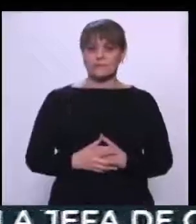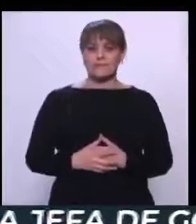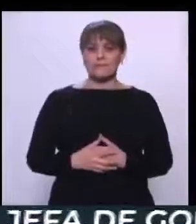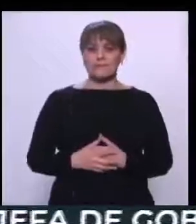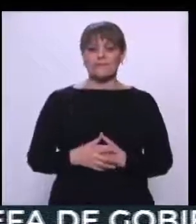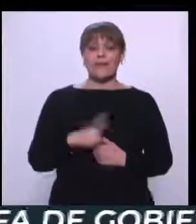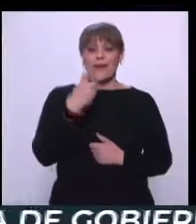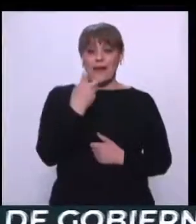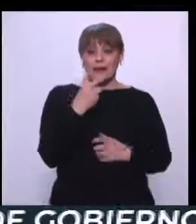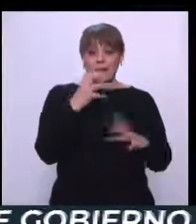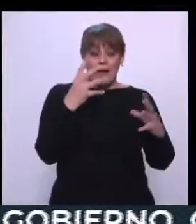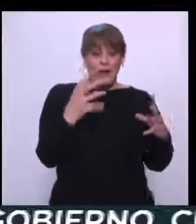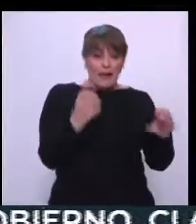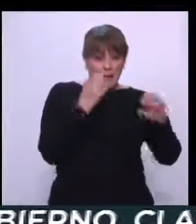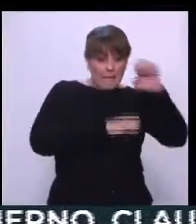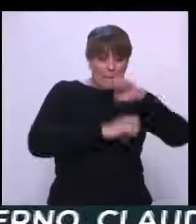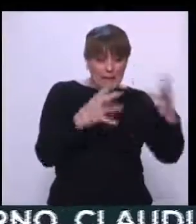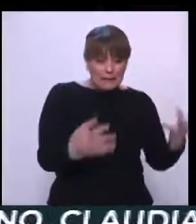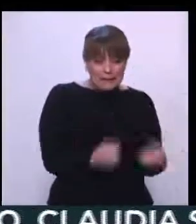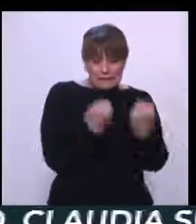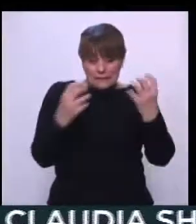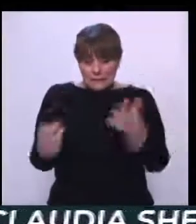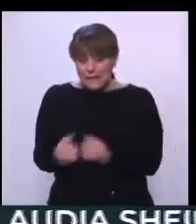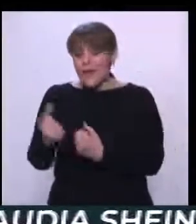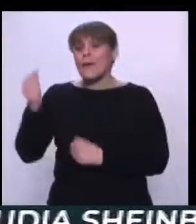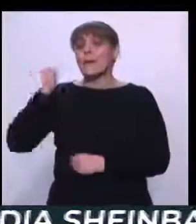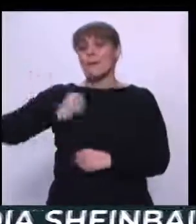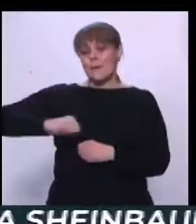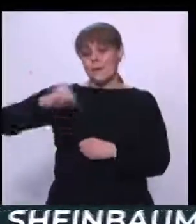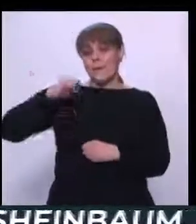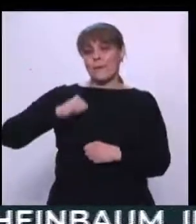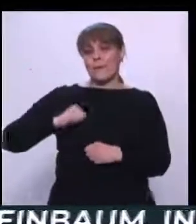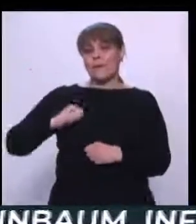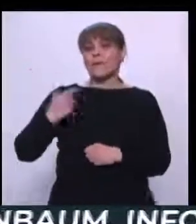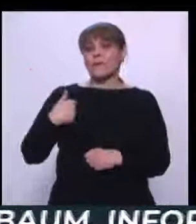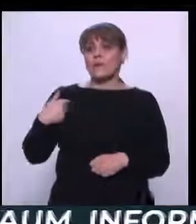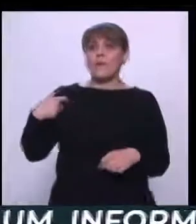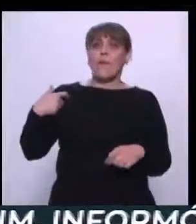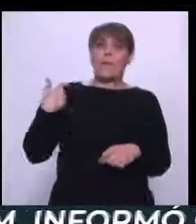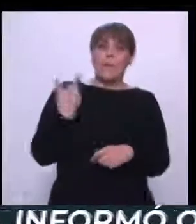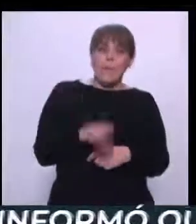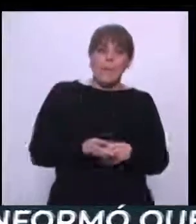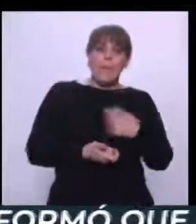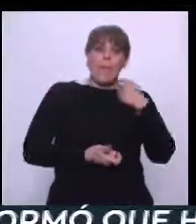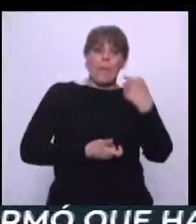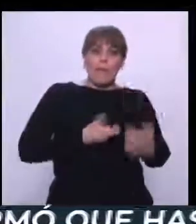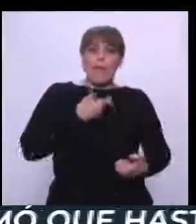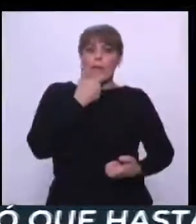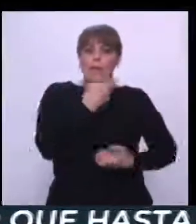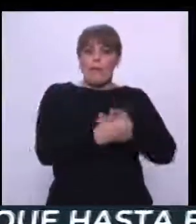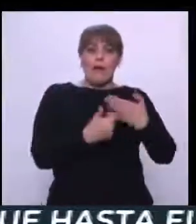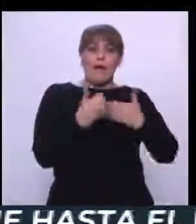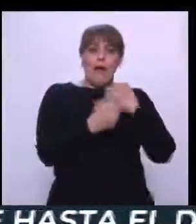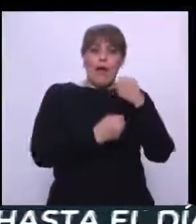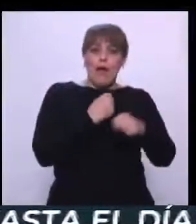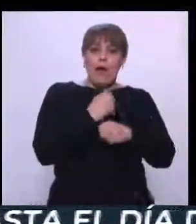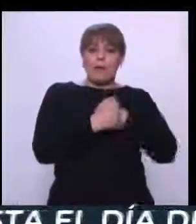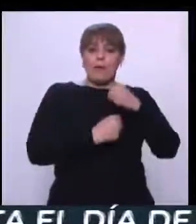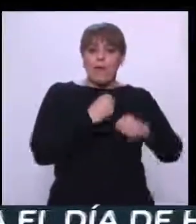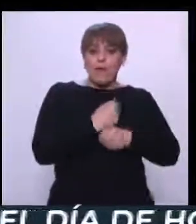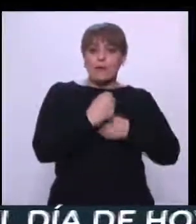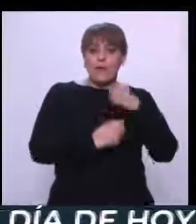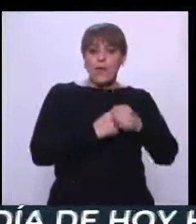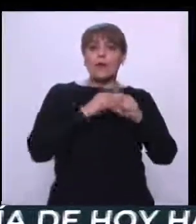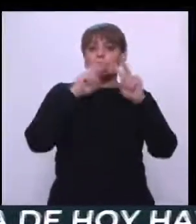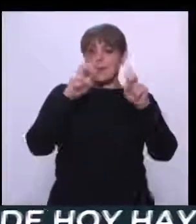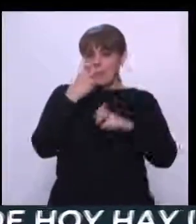Eso de rescatar empresas es lo que se hacía antes y lo vamos a seguir pagando durante muchas décadas. Para hablar de este y de otros temas nos acompaña